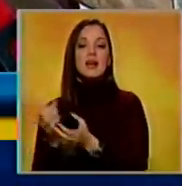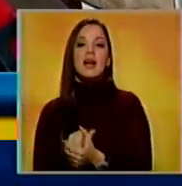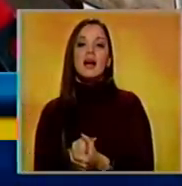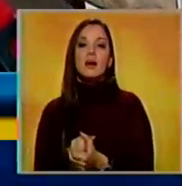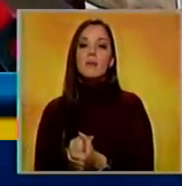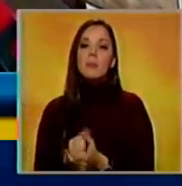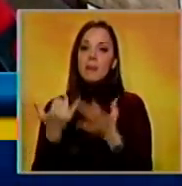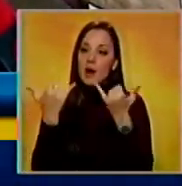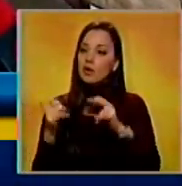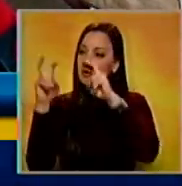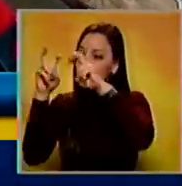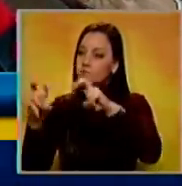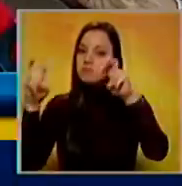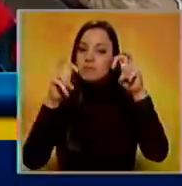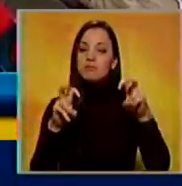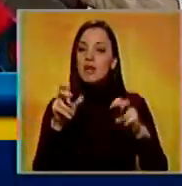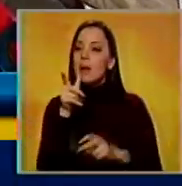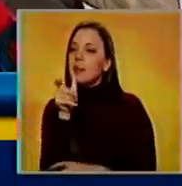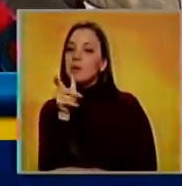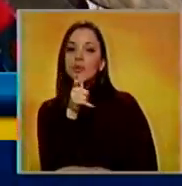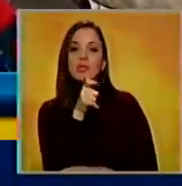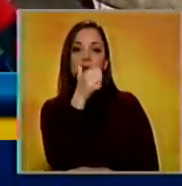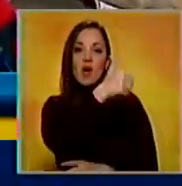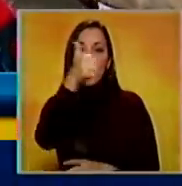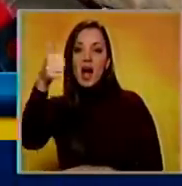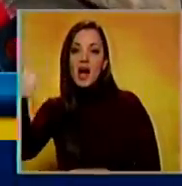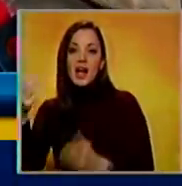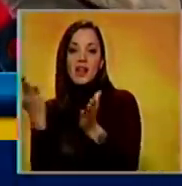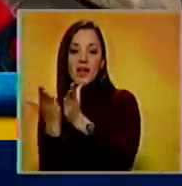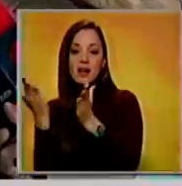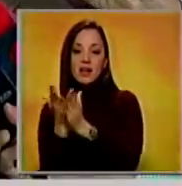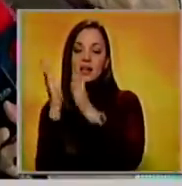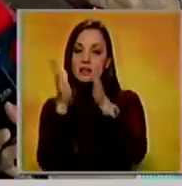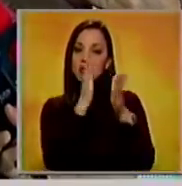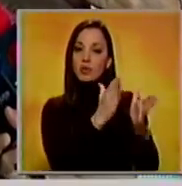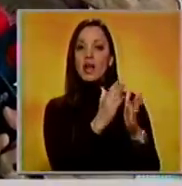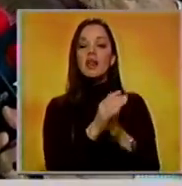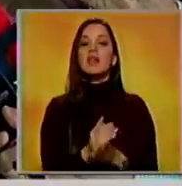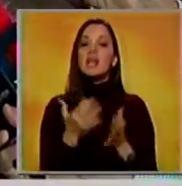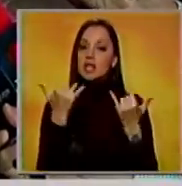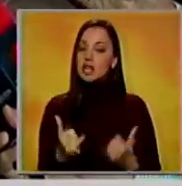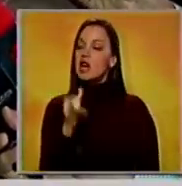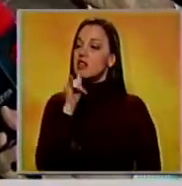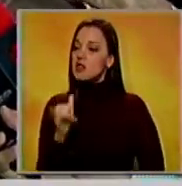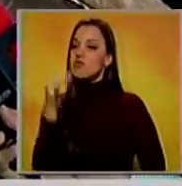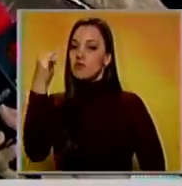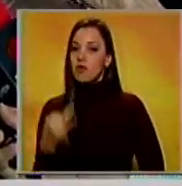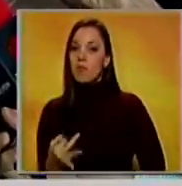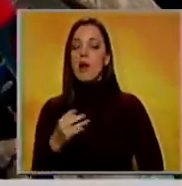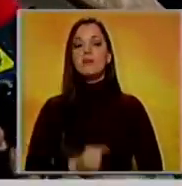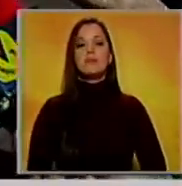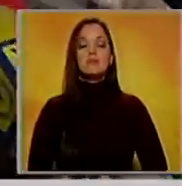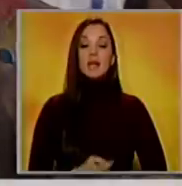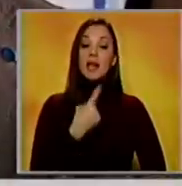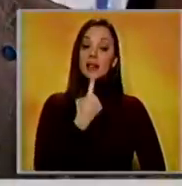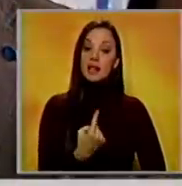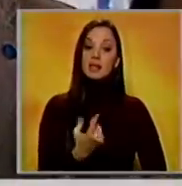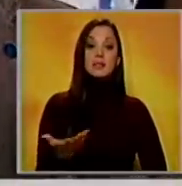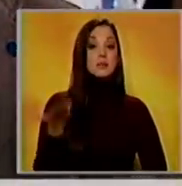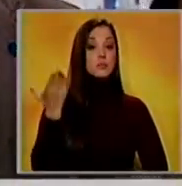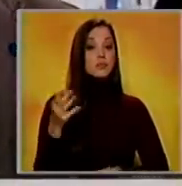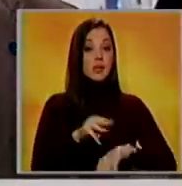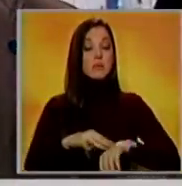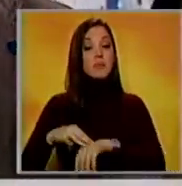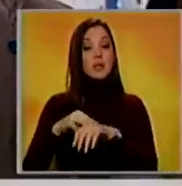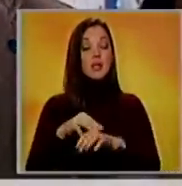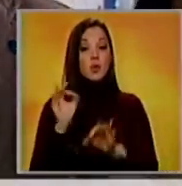personas, entrevistar a cada uno de los estudiantes y actualmente se están poniendo la denuncia formal. El decano recordó la importancia de que el Ministerio de Interior y Justicia